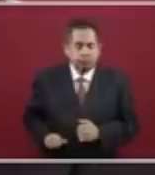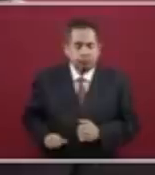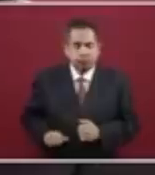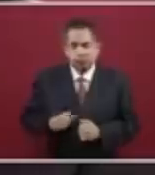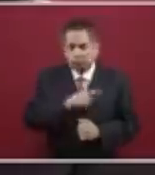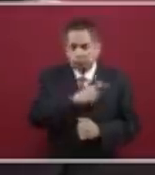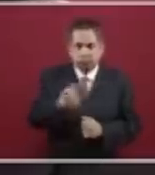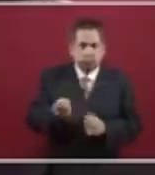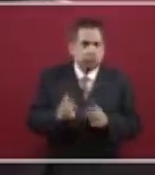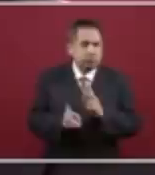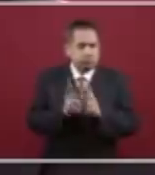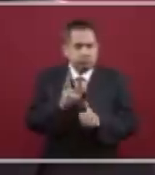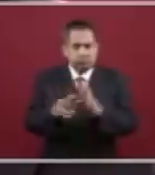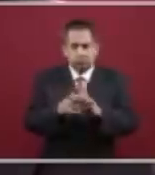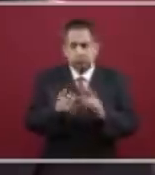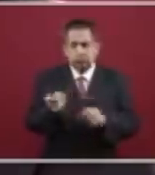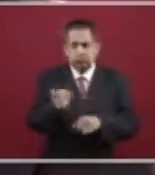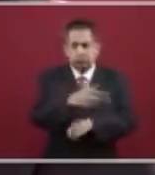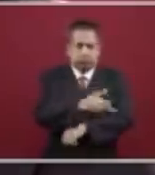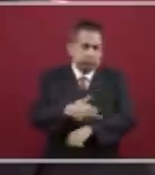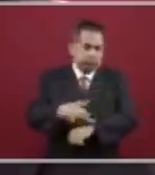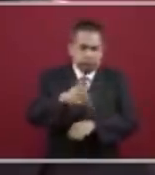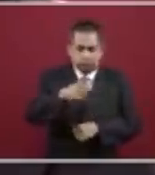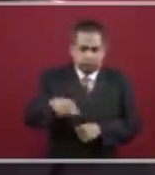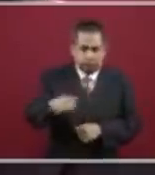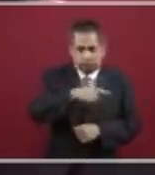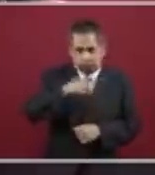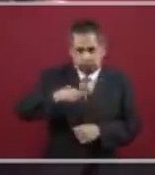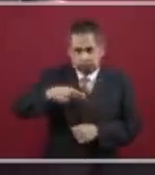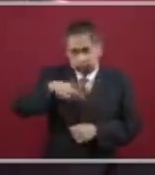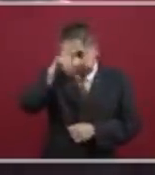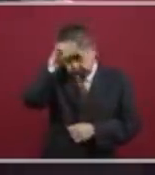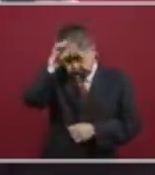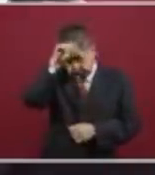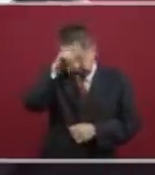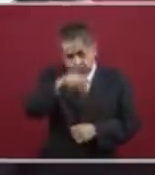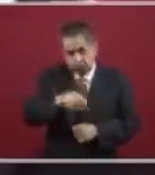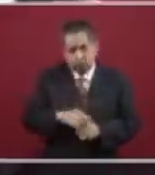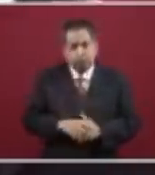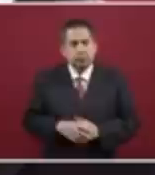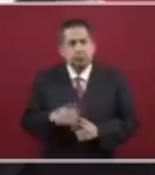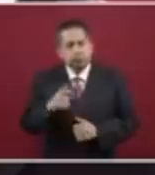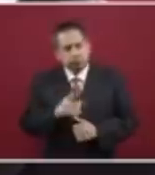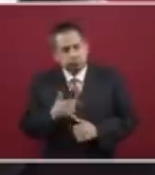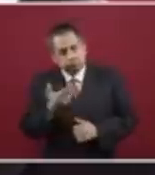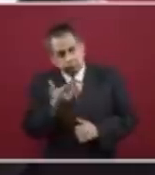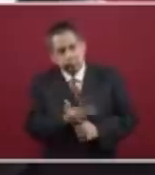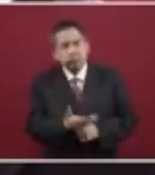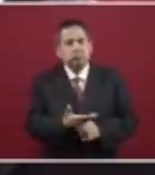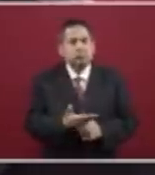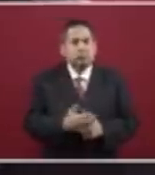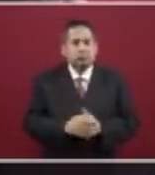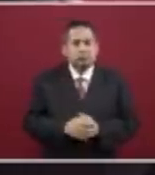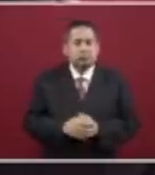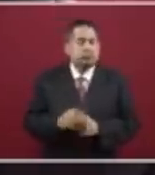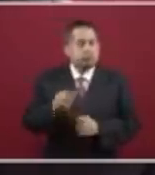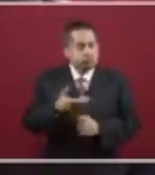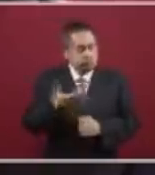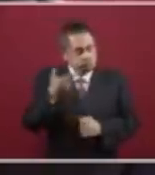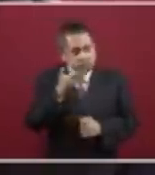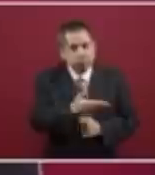habló con los familiares de los mineros y es una petición que vienen